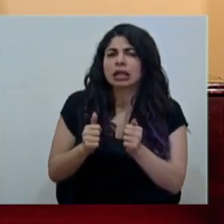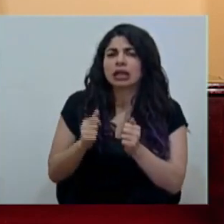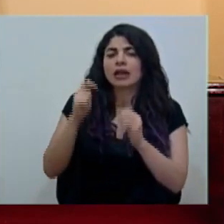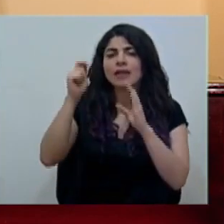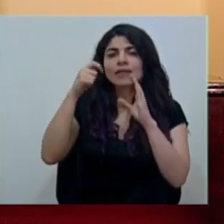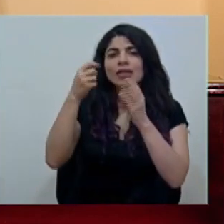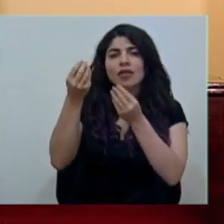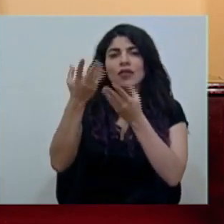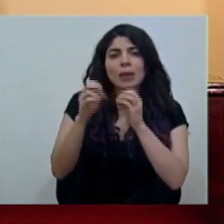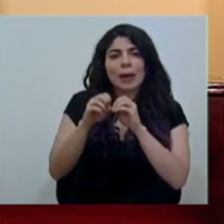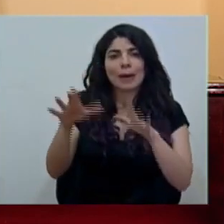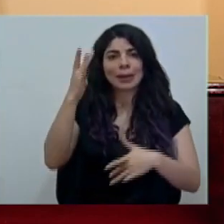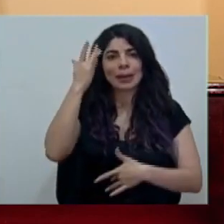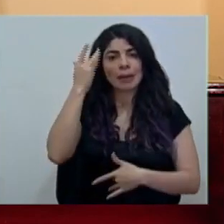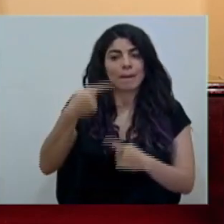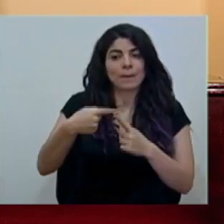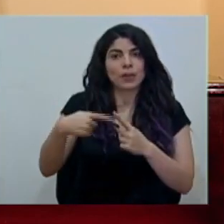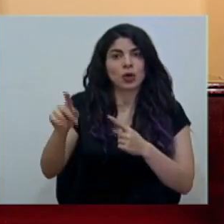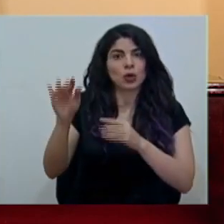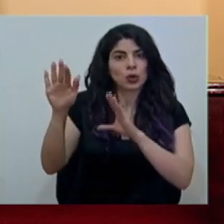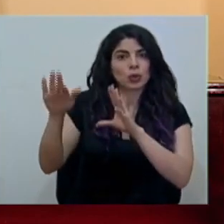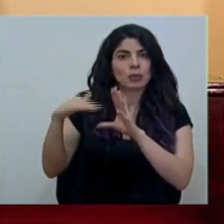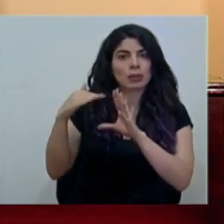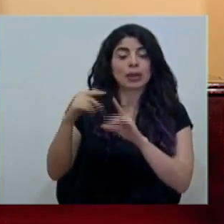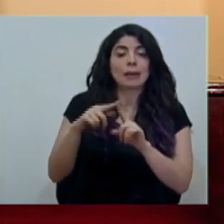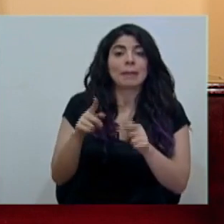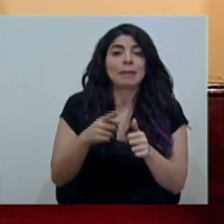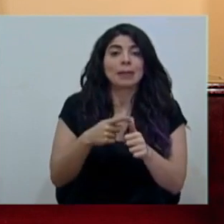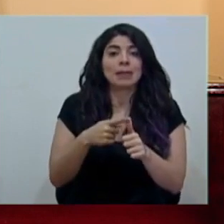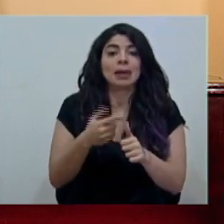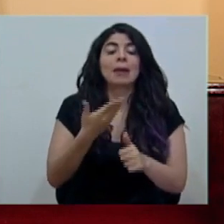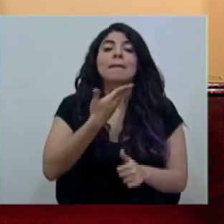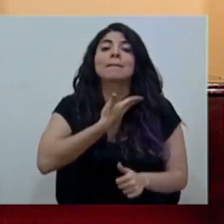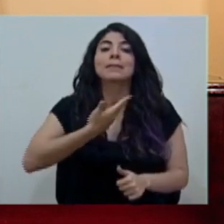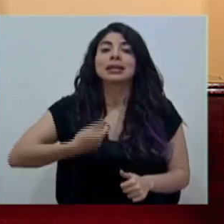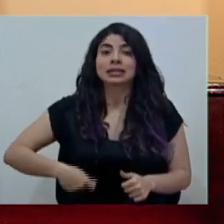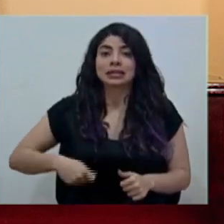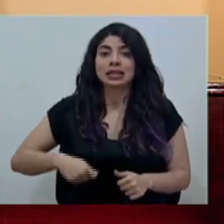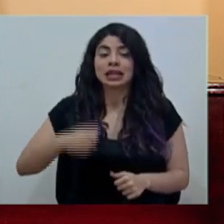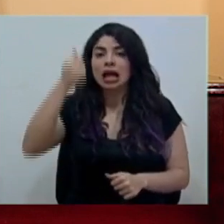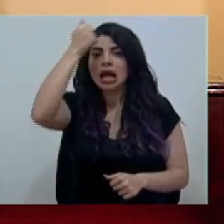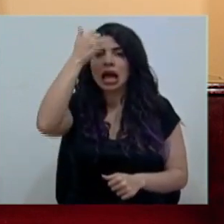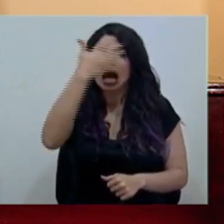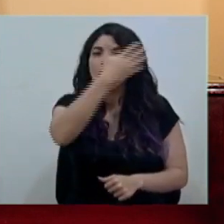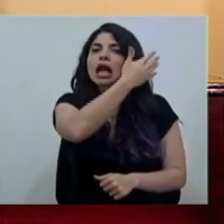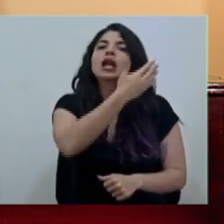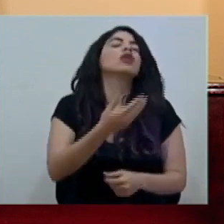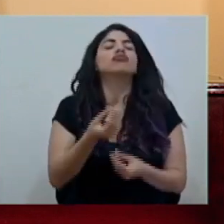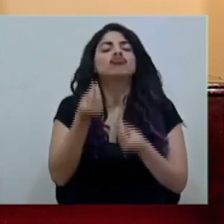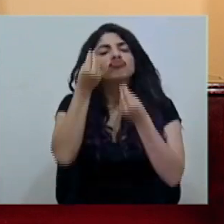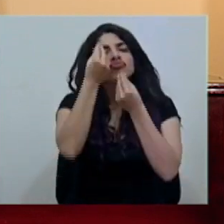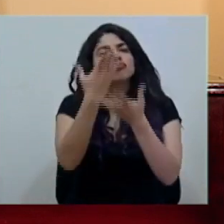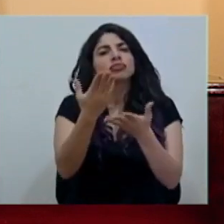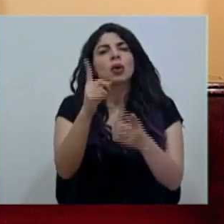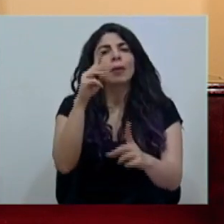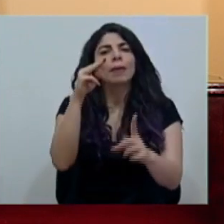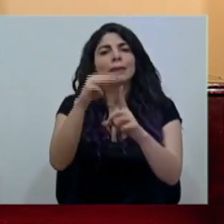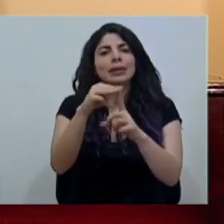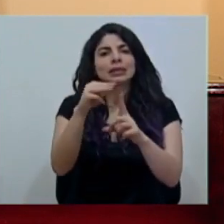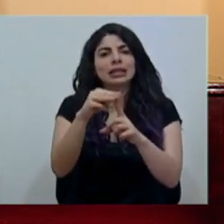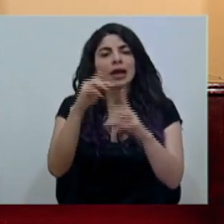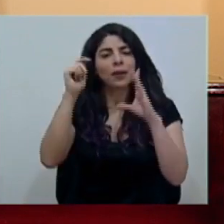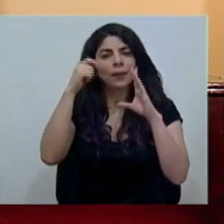epidemiológico, en breve lo tendremos, pero antes el señor Presidente de la República, don Carlos Alvarado, nos dirigirá un mensaje a